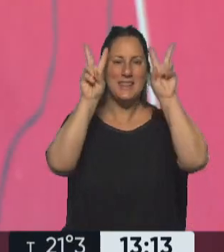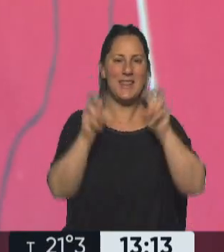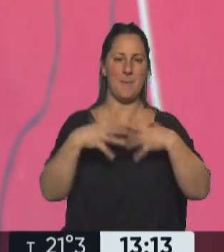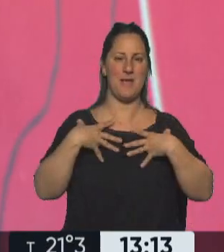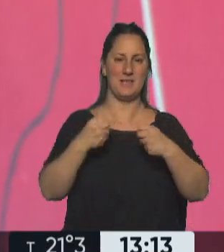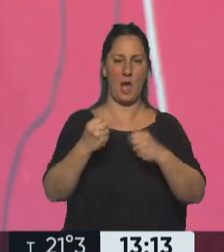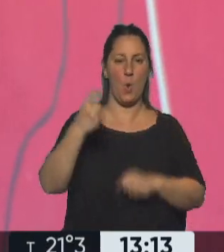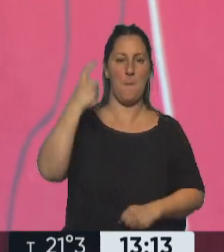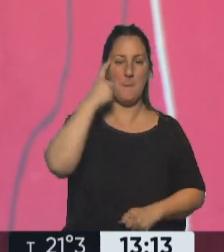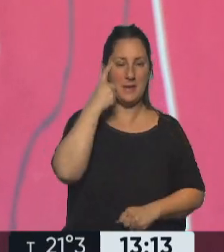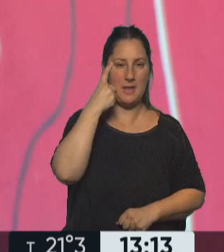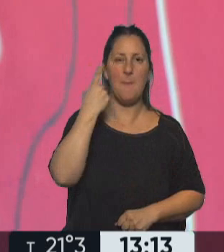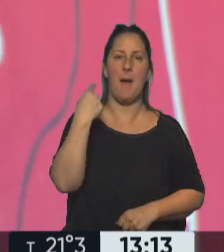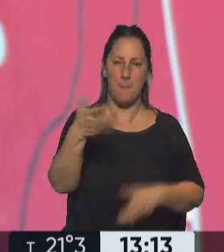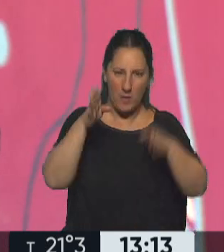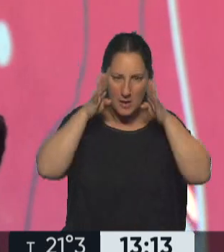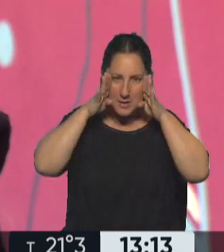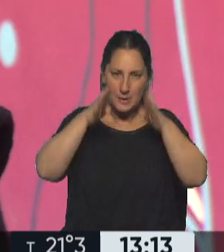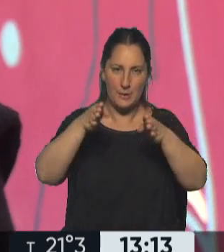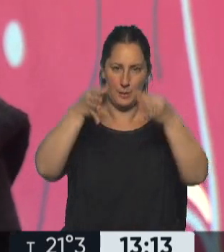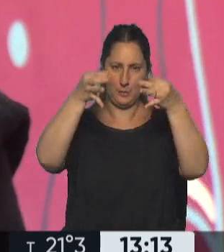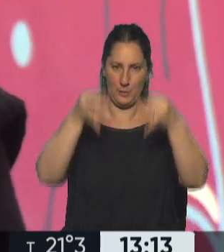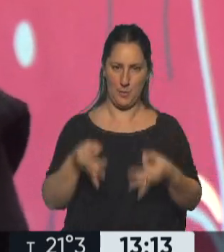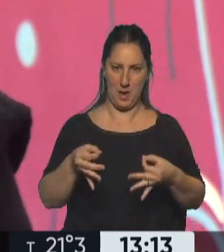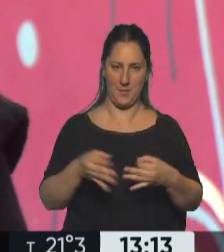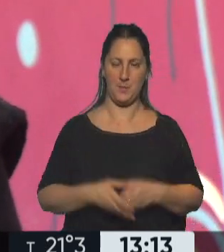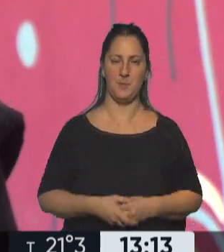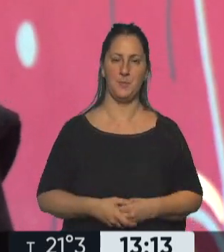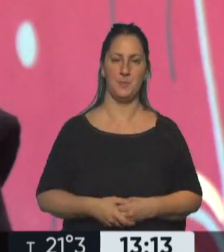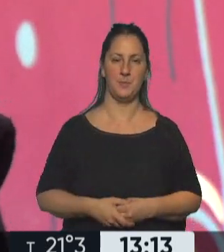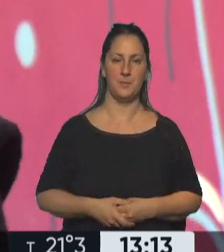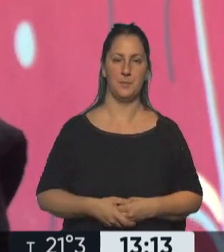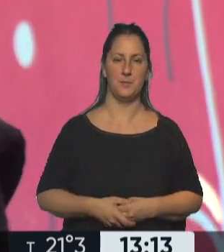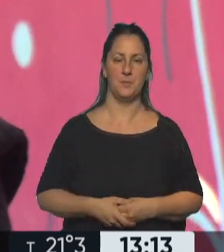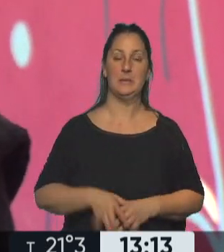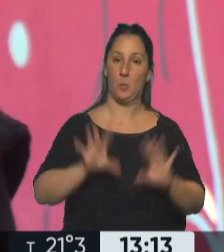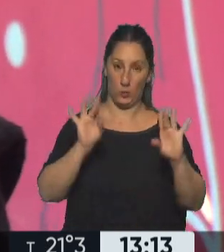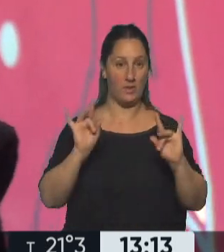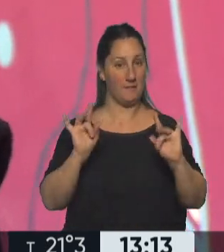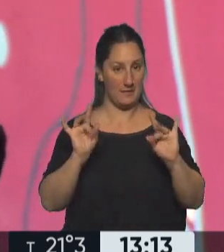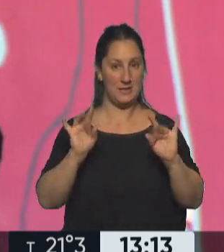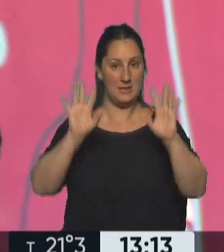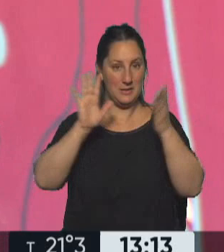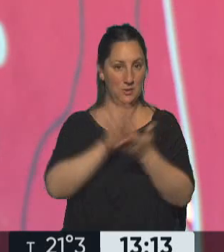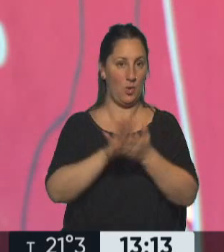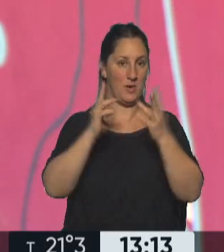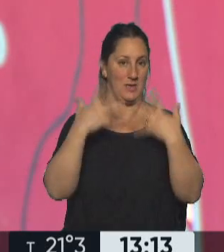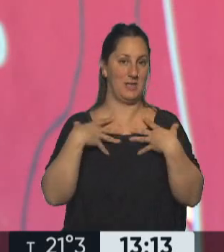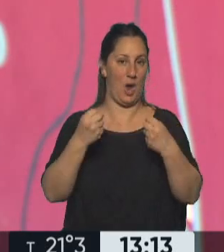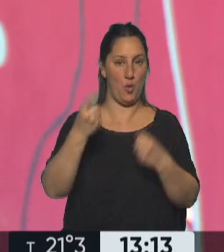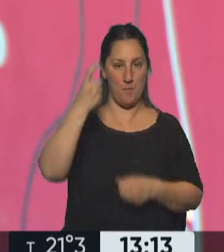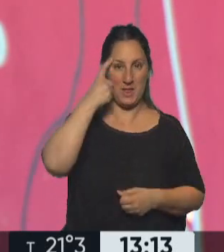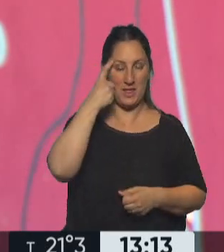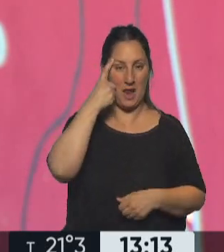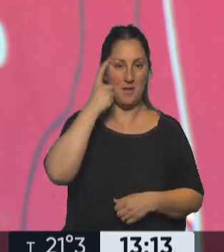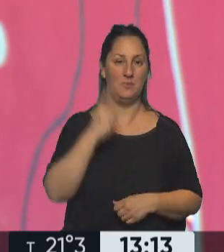mental para abordarla, una que es tan compleja. Necesitamos